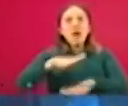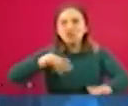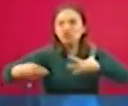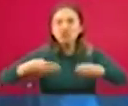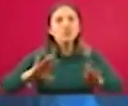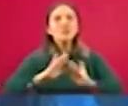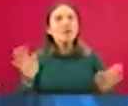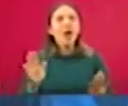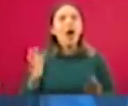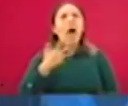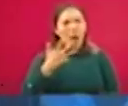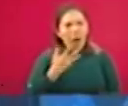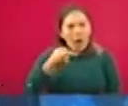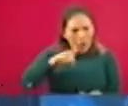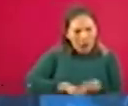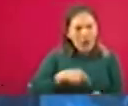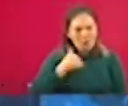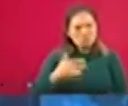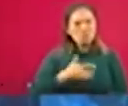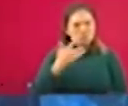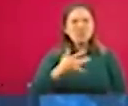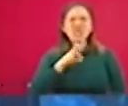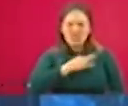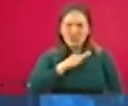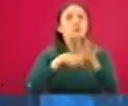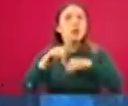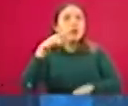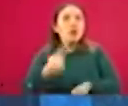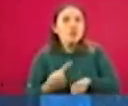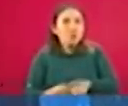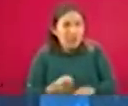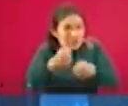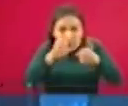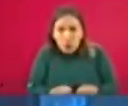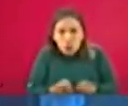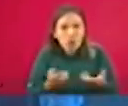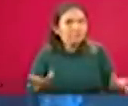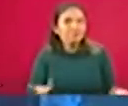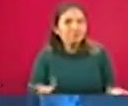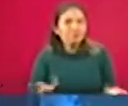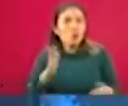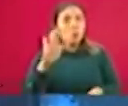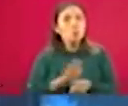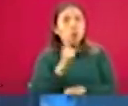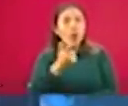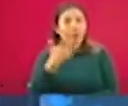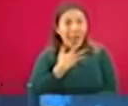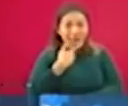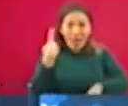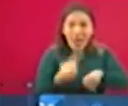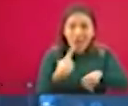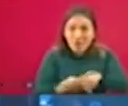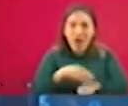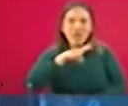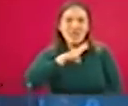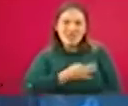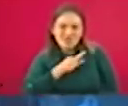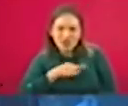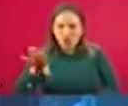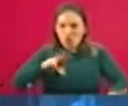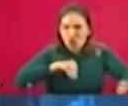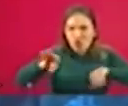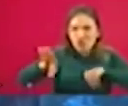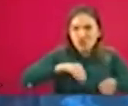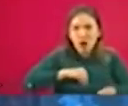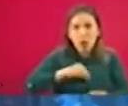epidemia en sectores sociales que convencionalmente no acuden a los laboratorios privados, sí, y cuyas motivaciones para hacerse